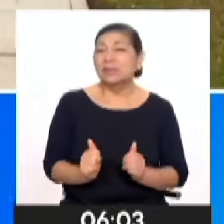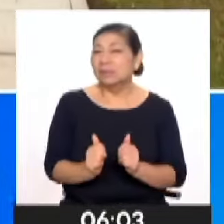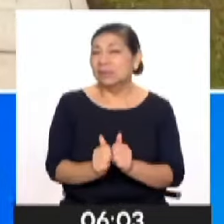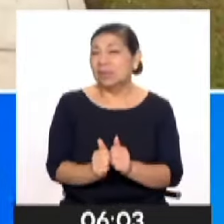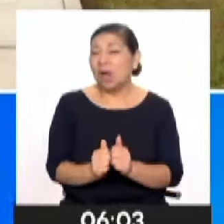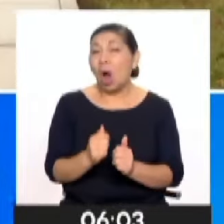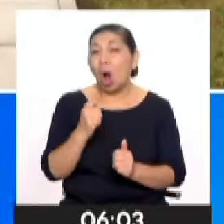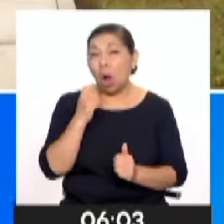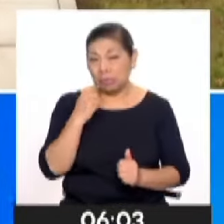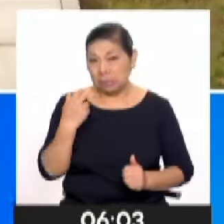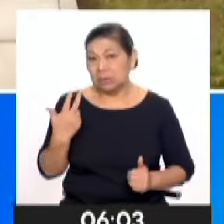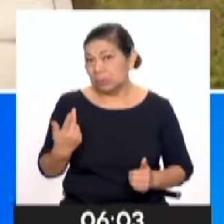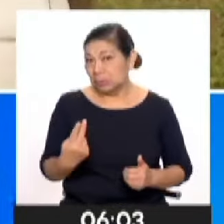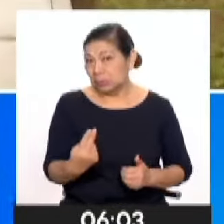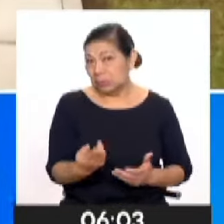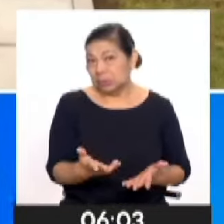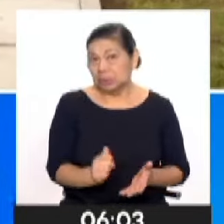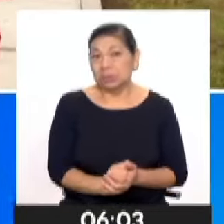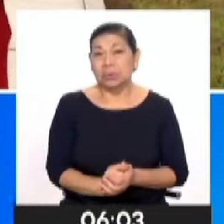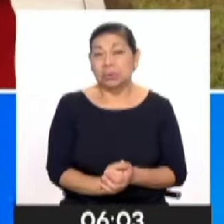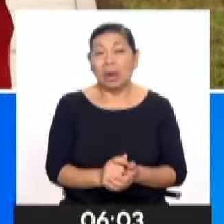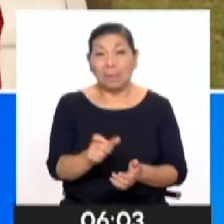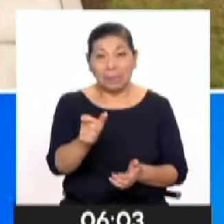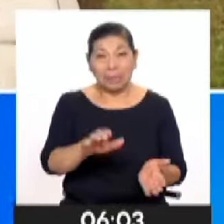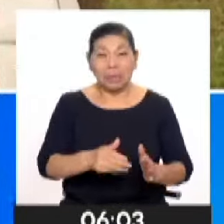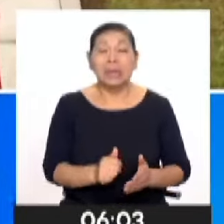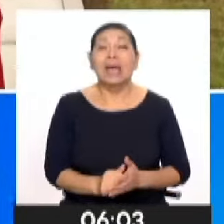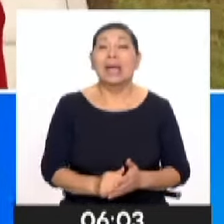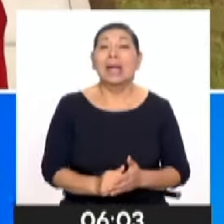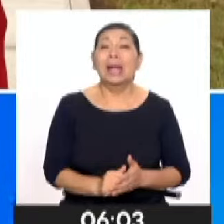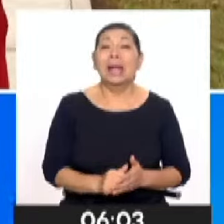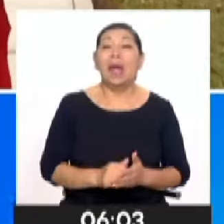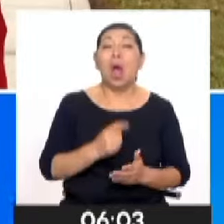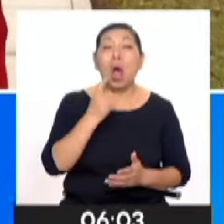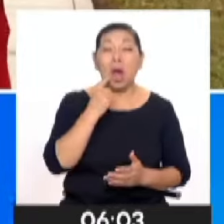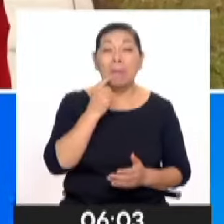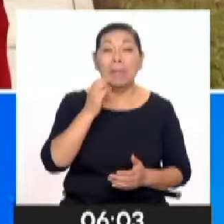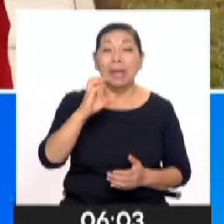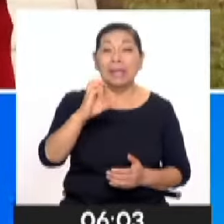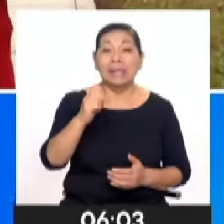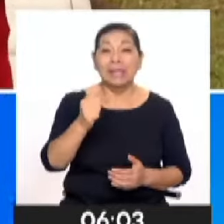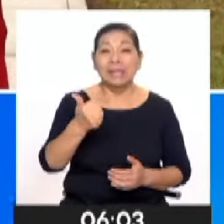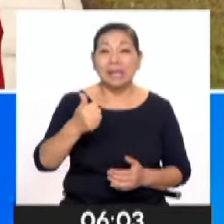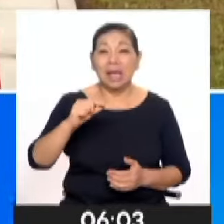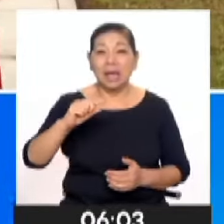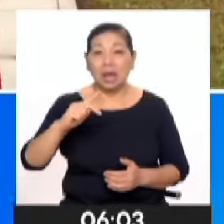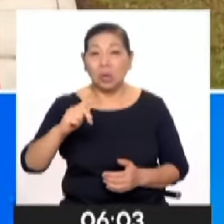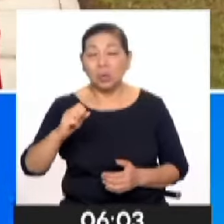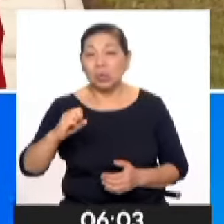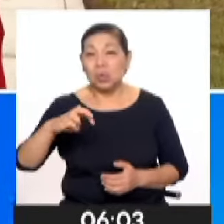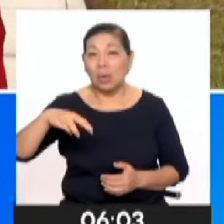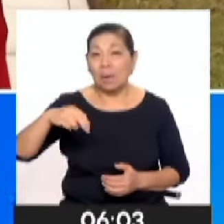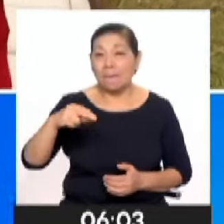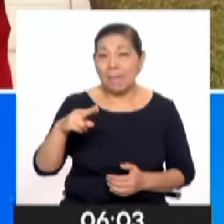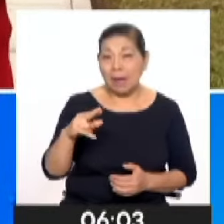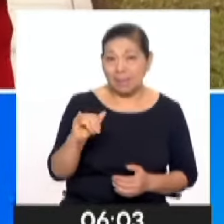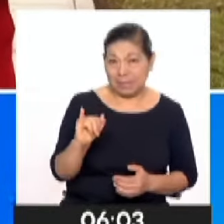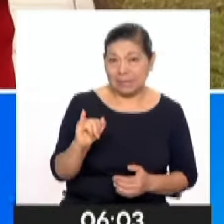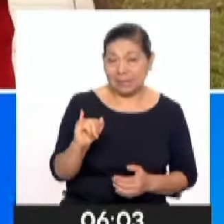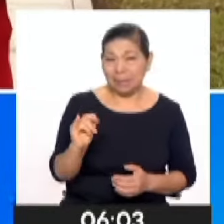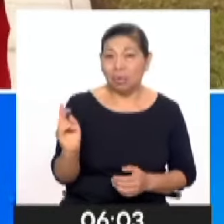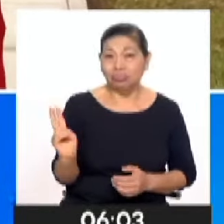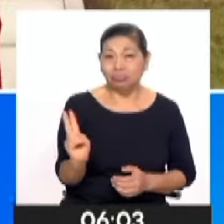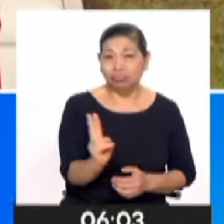los acompañantes de del occiso estamos hablando de César Augusto mamani pues quedaron heridos y fueron trasladados inmediatamente